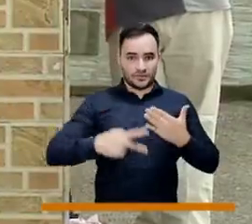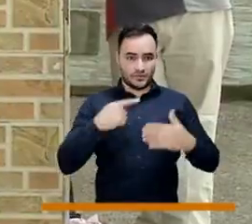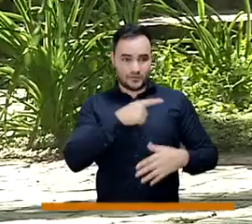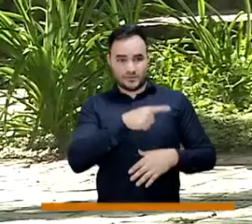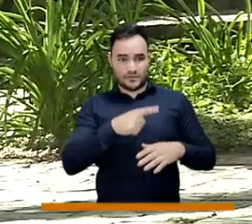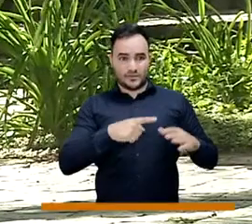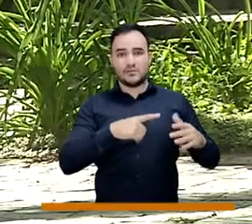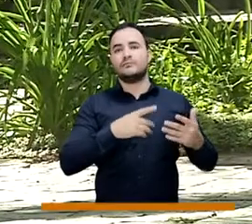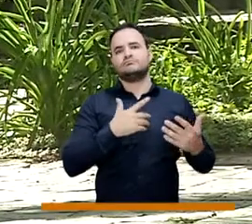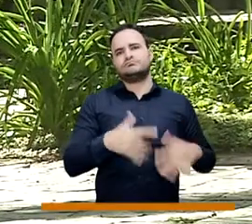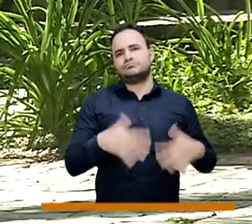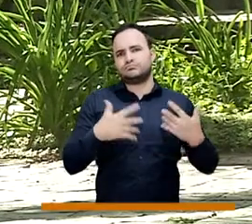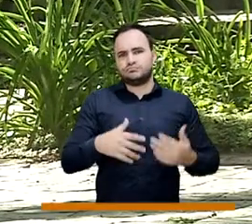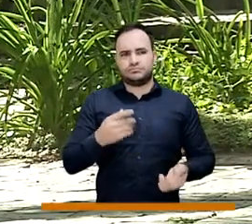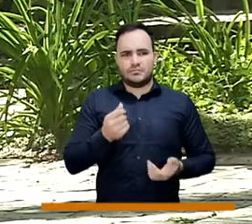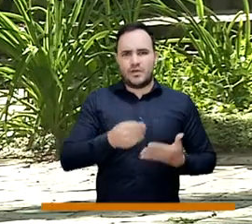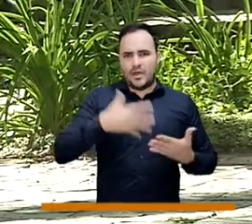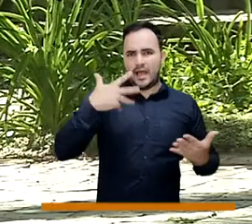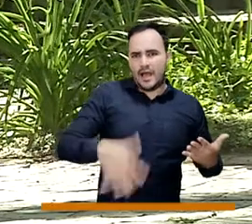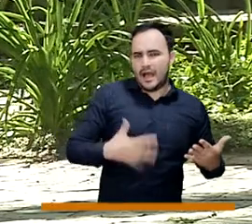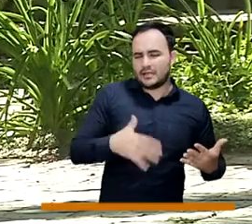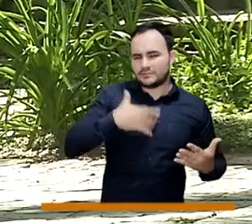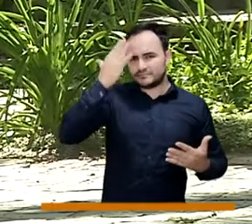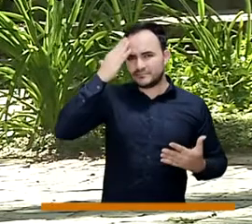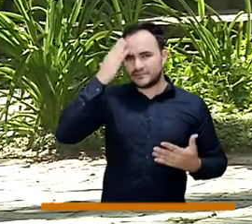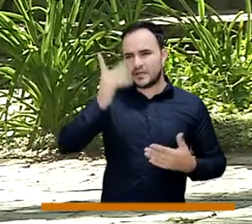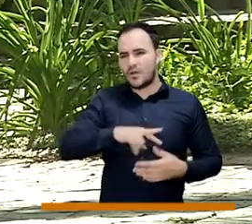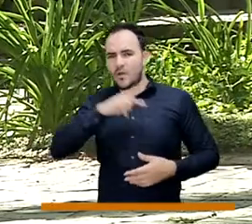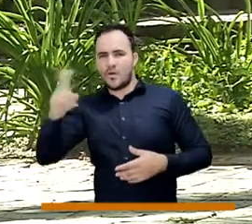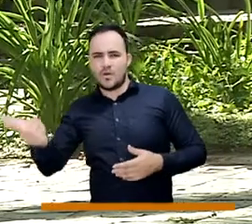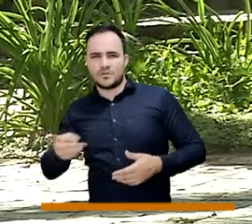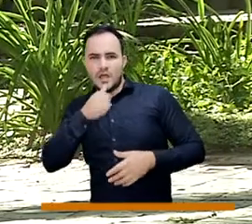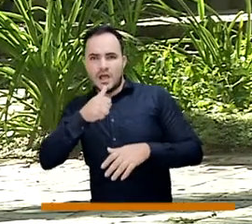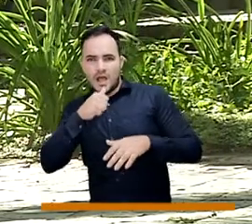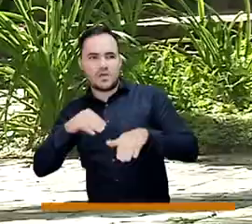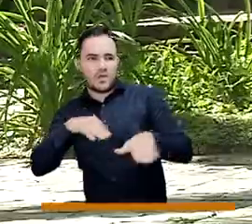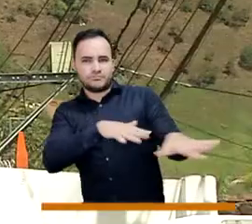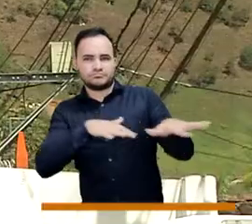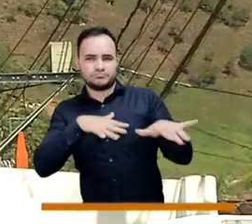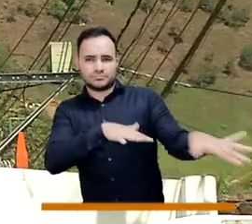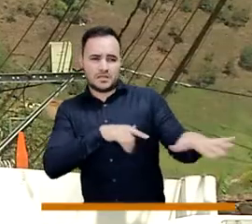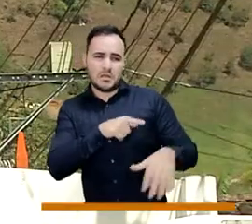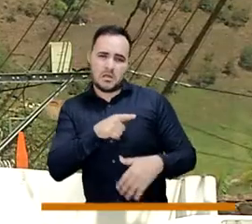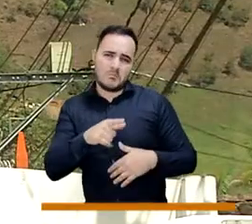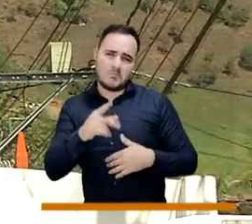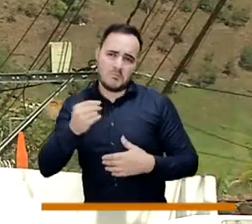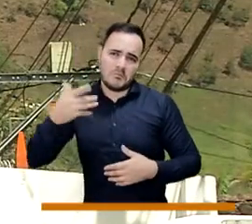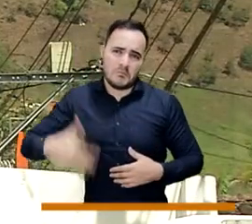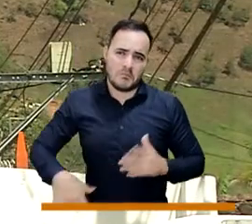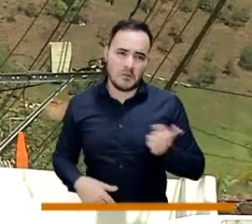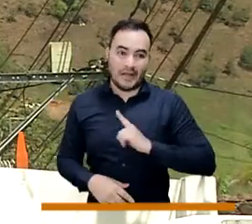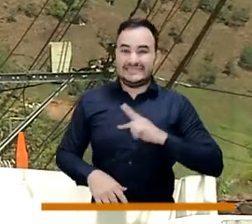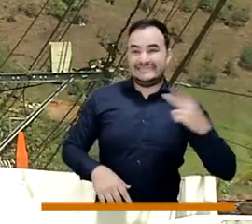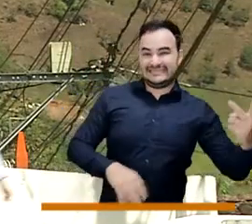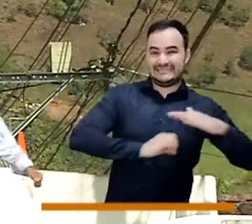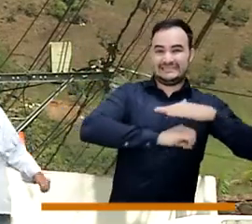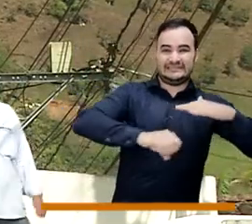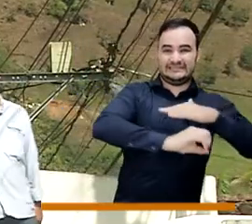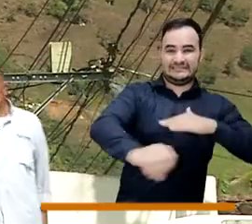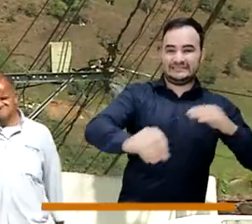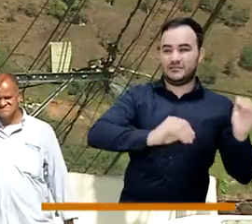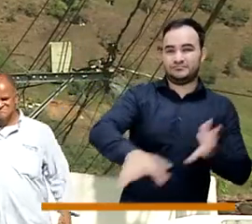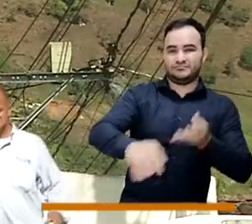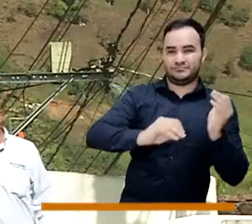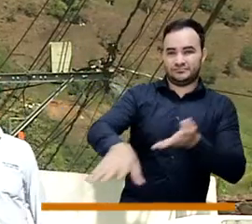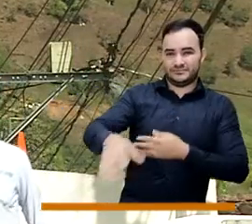¿Quién creyera? Es muchísimo más costoso. Entonces el municipio de Medellín no ha dado, por ejemplo, en